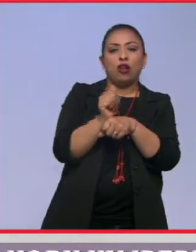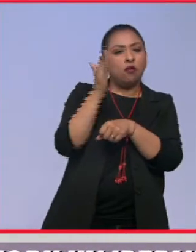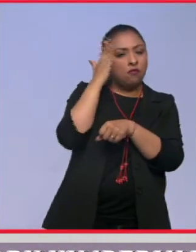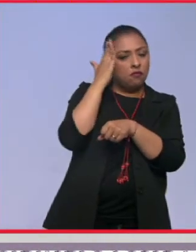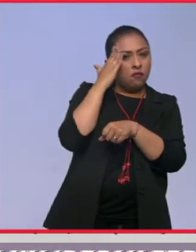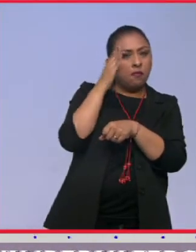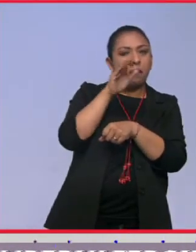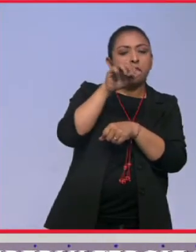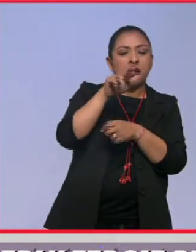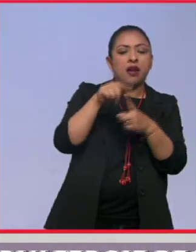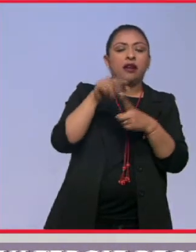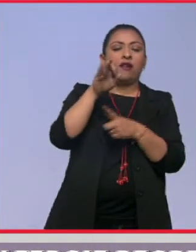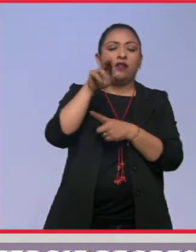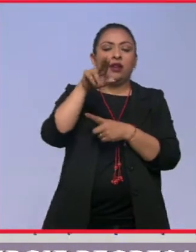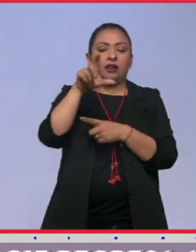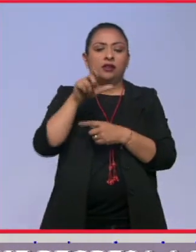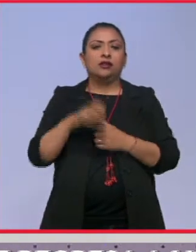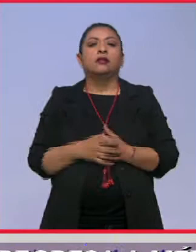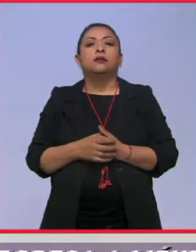Phoenix.